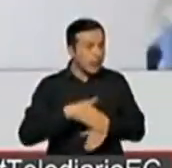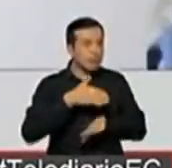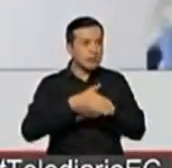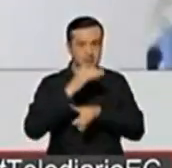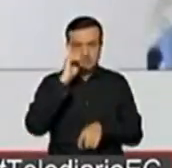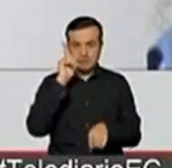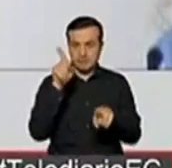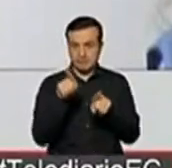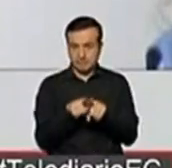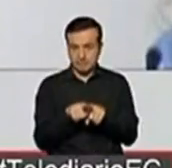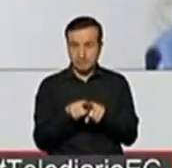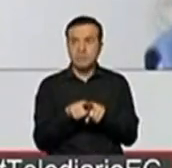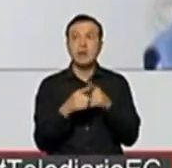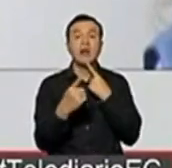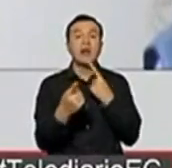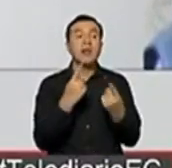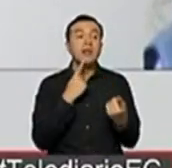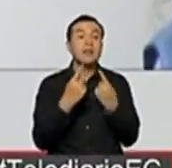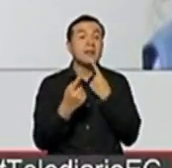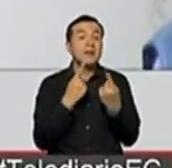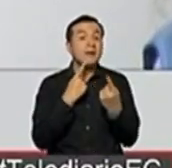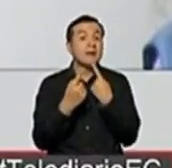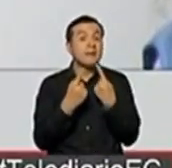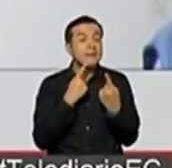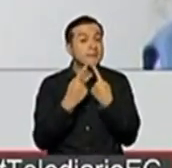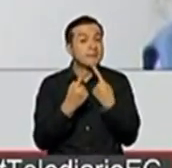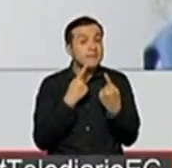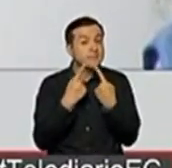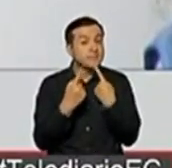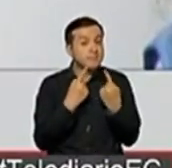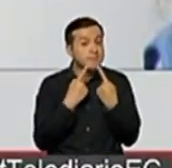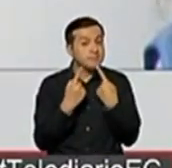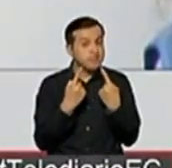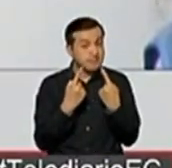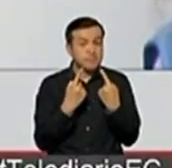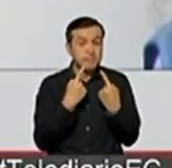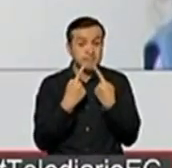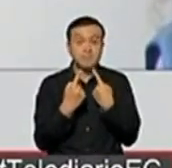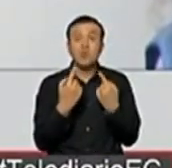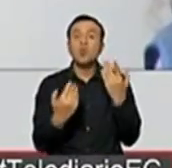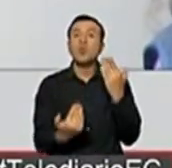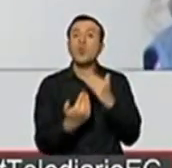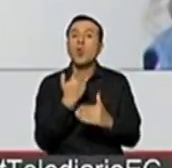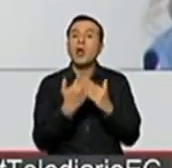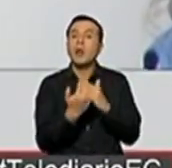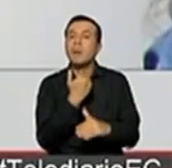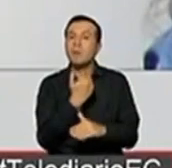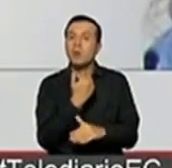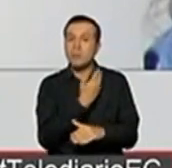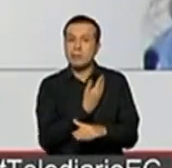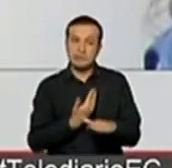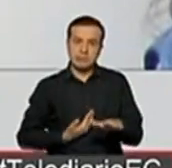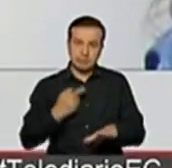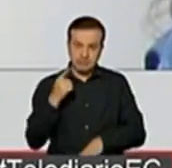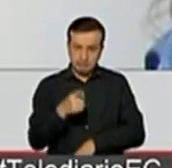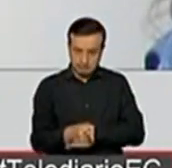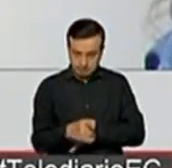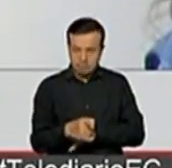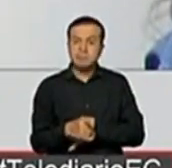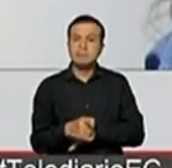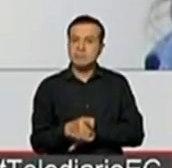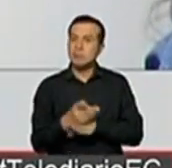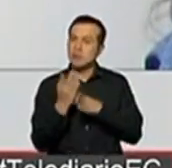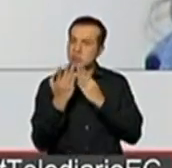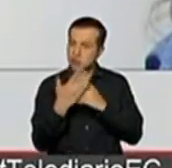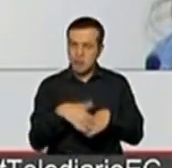consensos. Como resultado del diálogo, se establece un nuevo decreto que deja